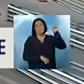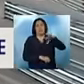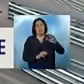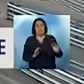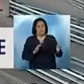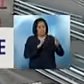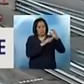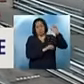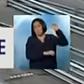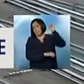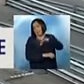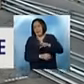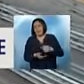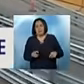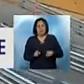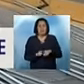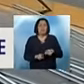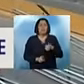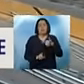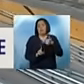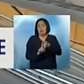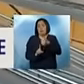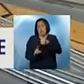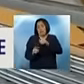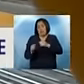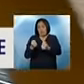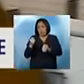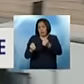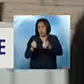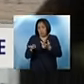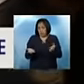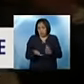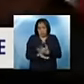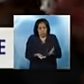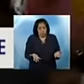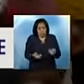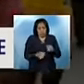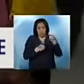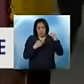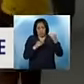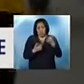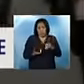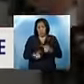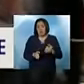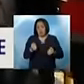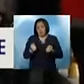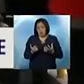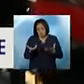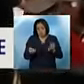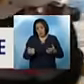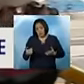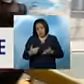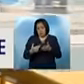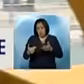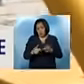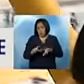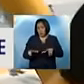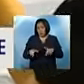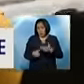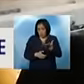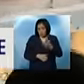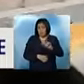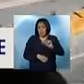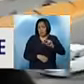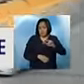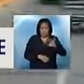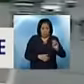cerro, incluso lanzándolo hacia los propios vehículos, ¿no? Que en realidad nada tienen que ver con esta protesta porque ellos quieren desplazarse hacia la zona de Ancón,